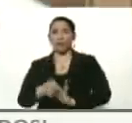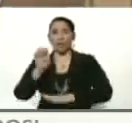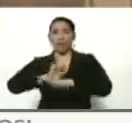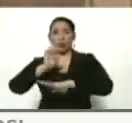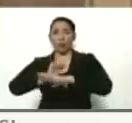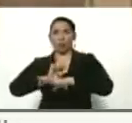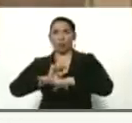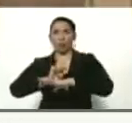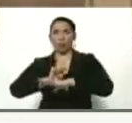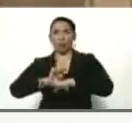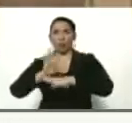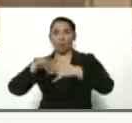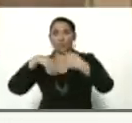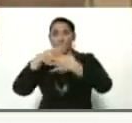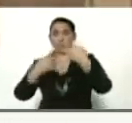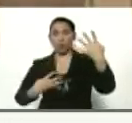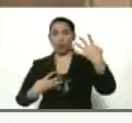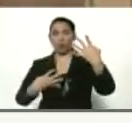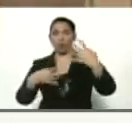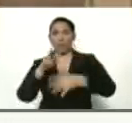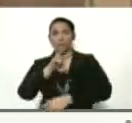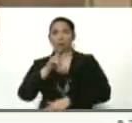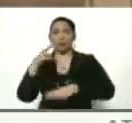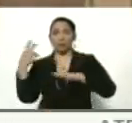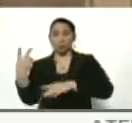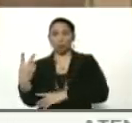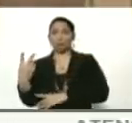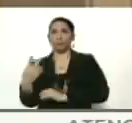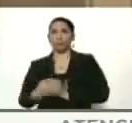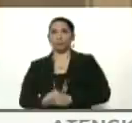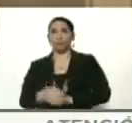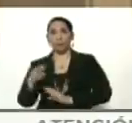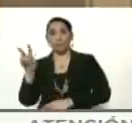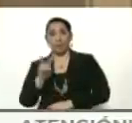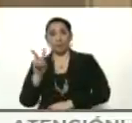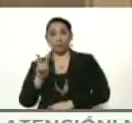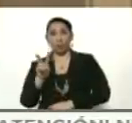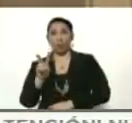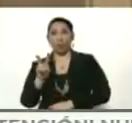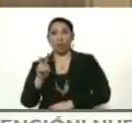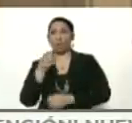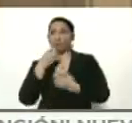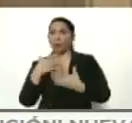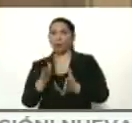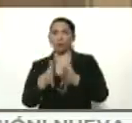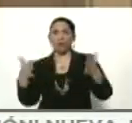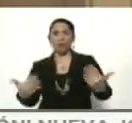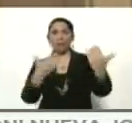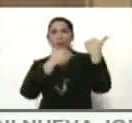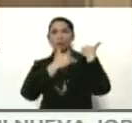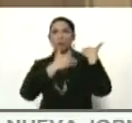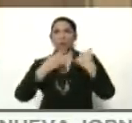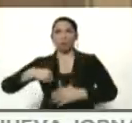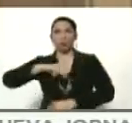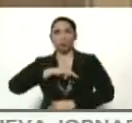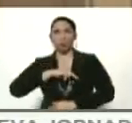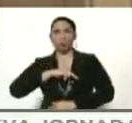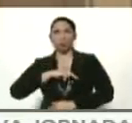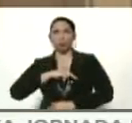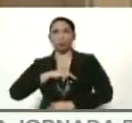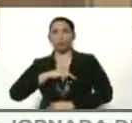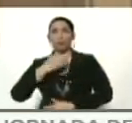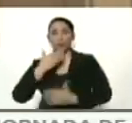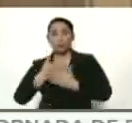Ecuador en el puesto número 22. Y en Venezuela, bueno, con gran responsabilidad por parte de